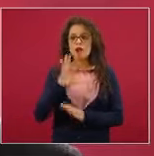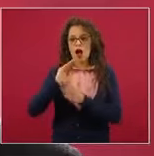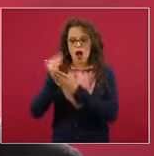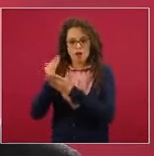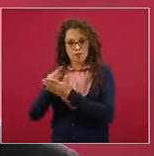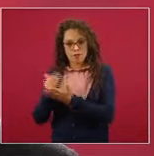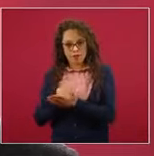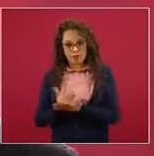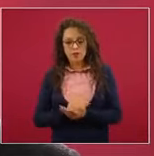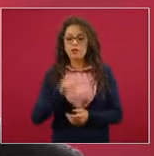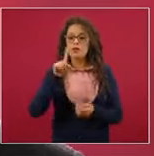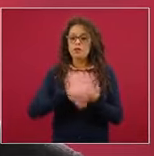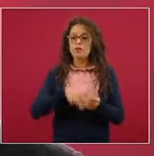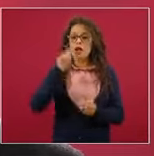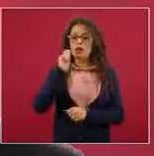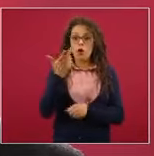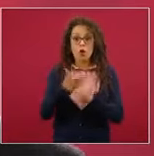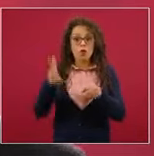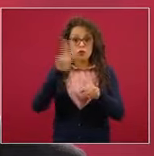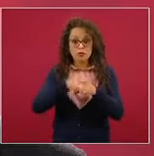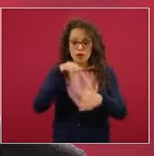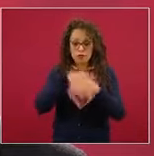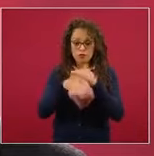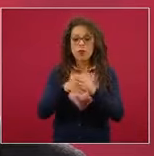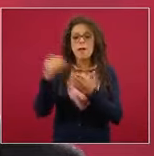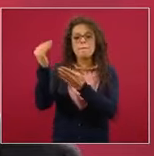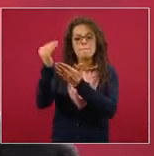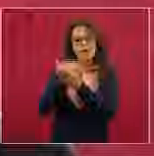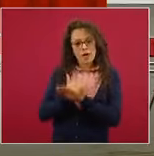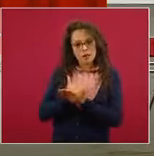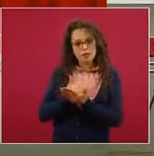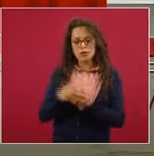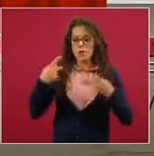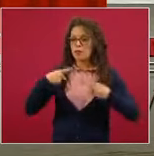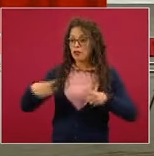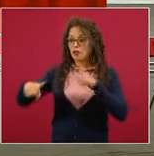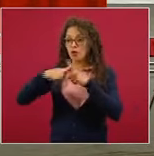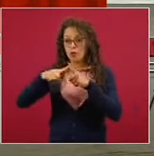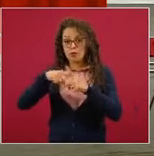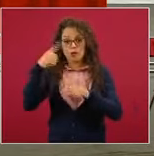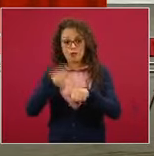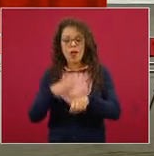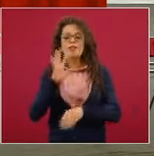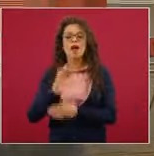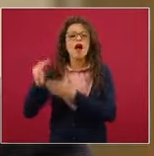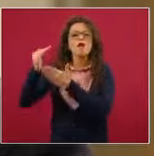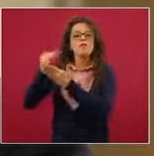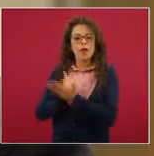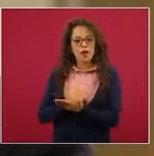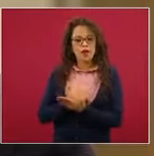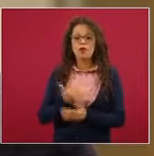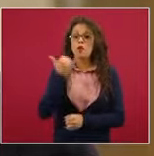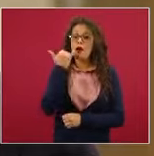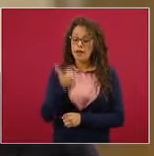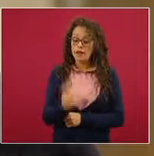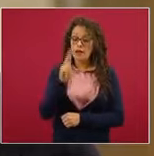porcentaje de positividad va reduciendo. Y también ya empezó la temporada de